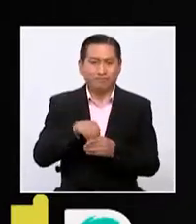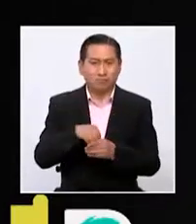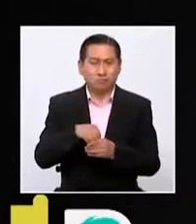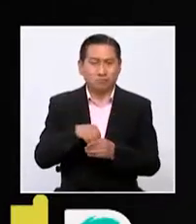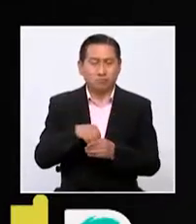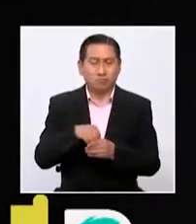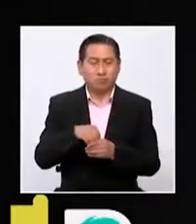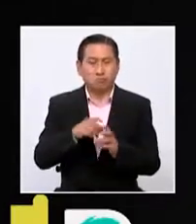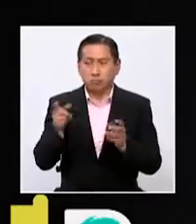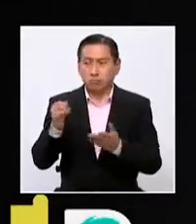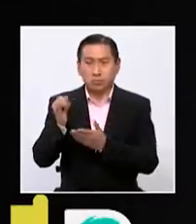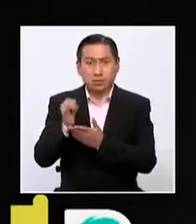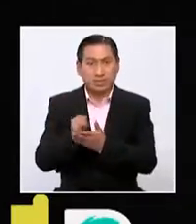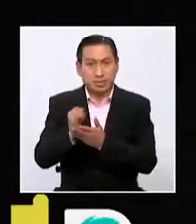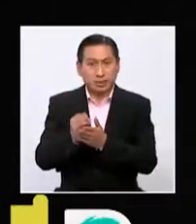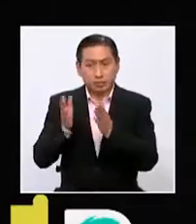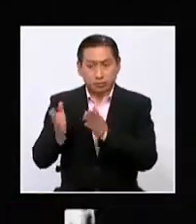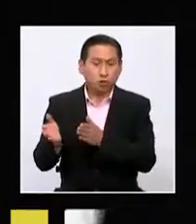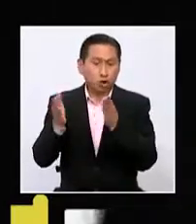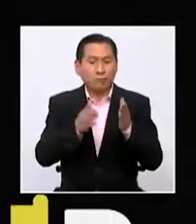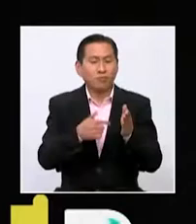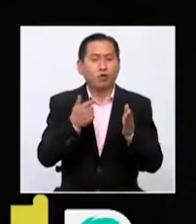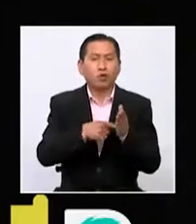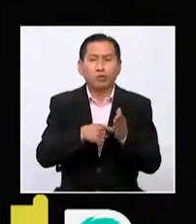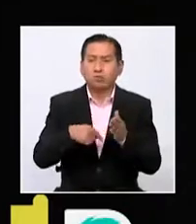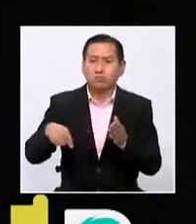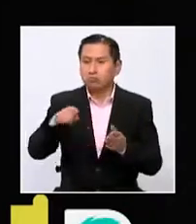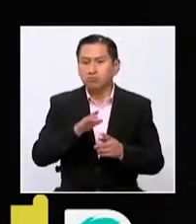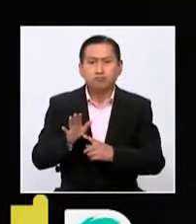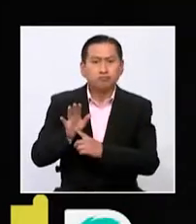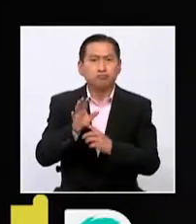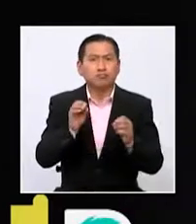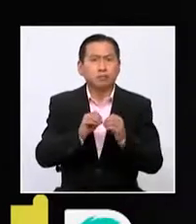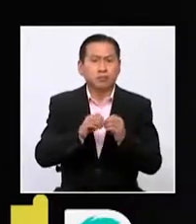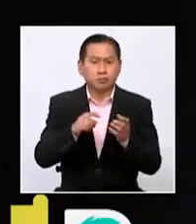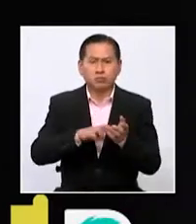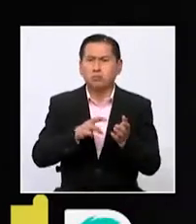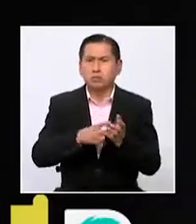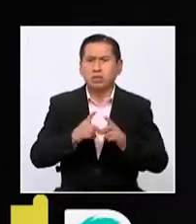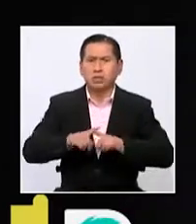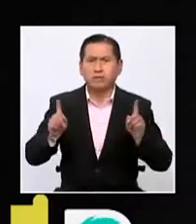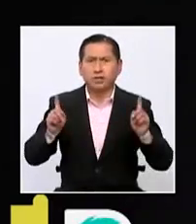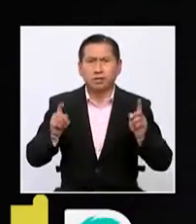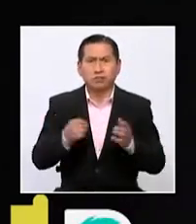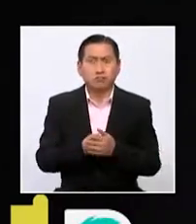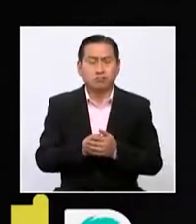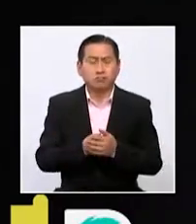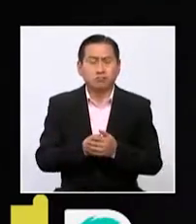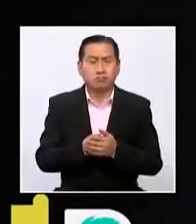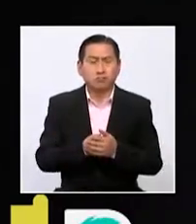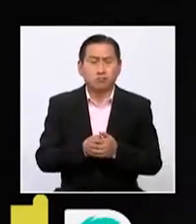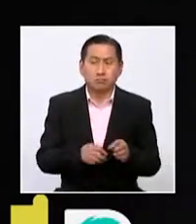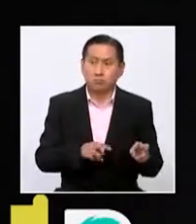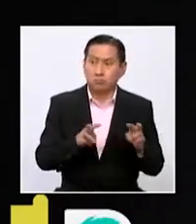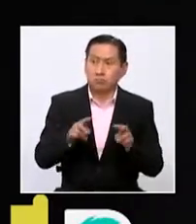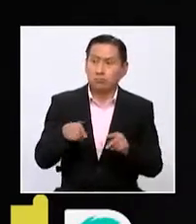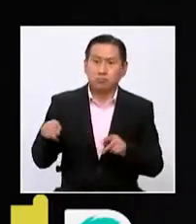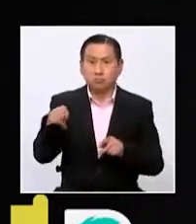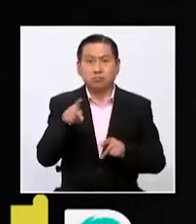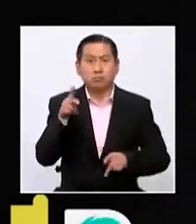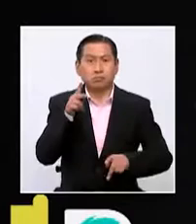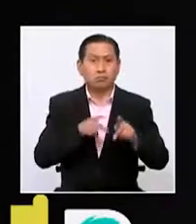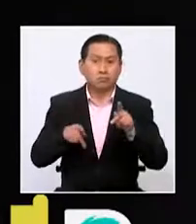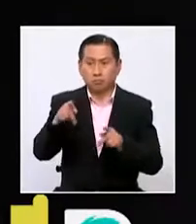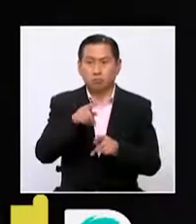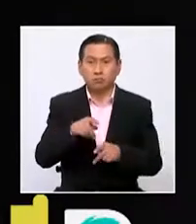por un lado el internet y por otro lado los modos en que hoy se consume, que son completamente distintos, viendo que ya el público no depende